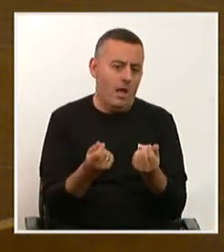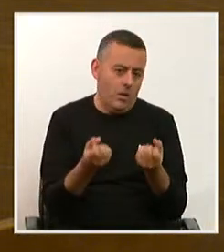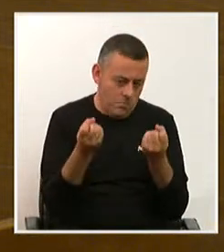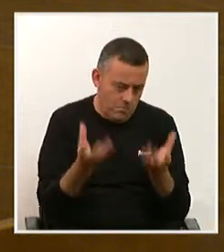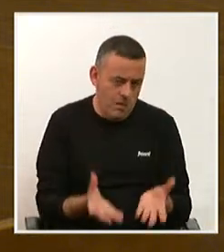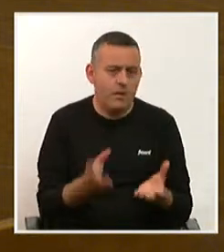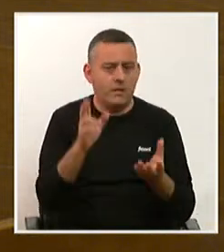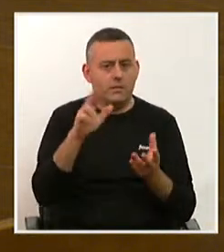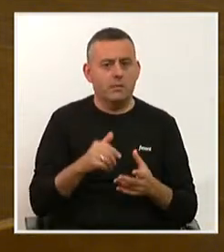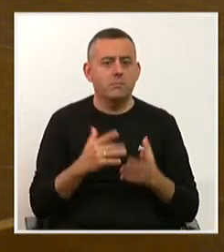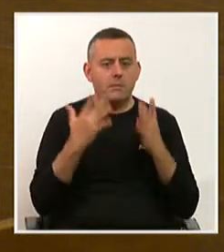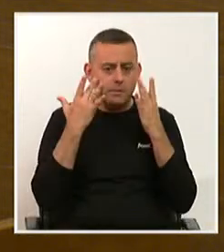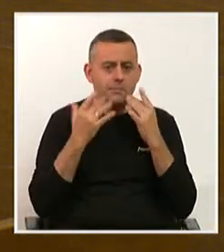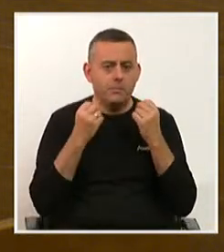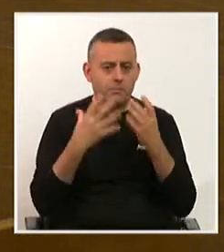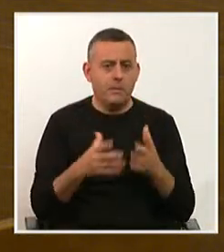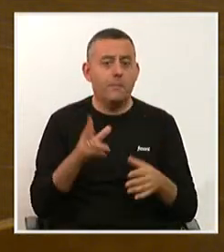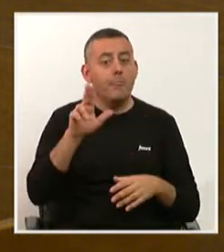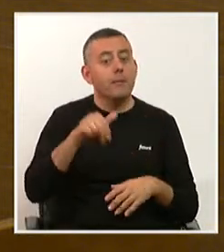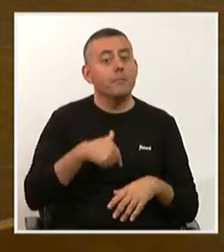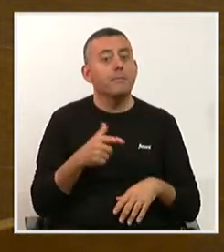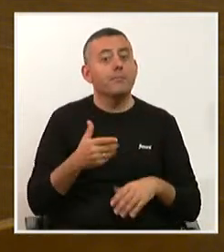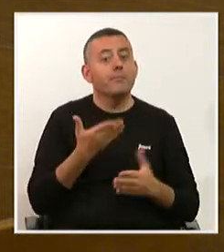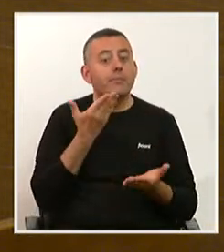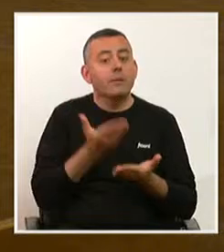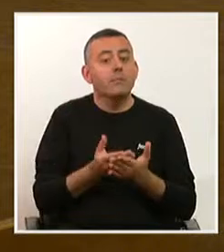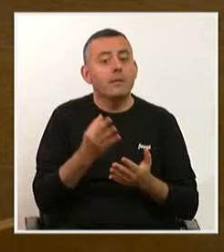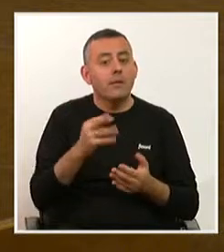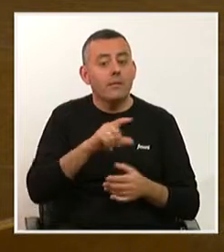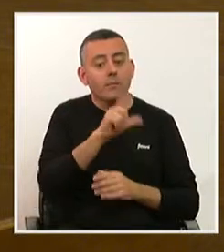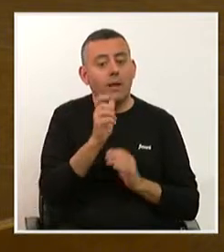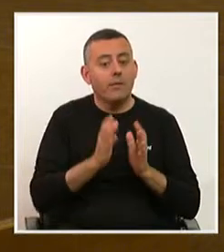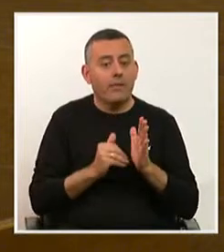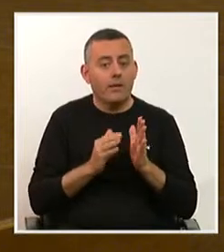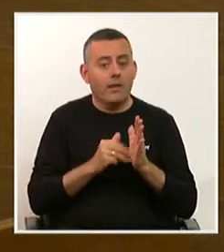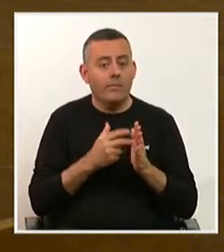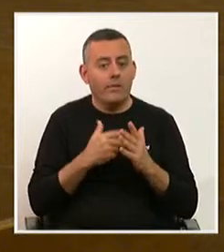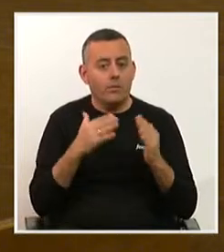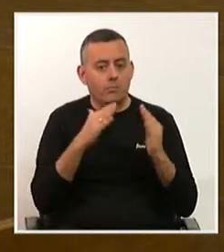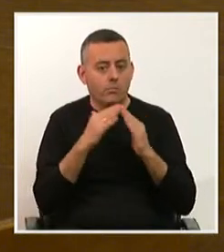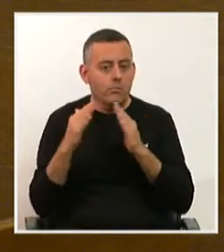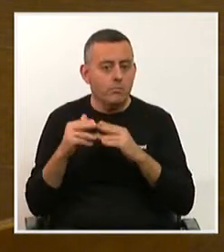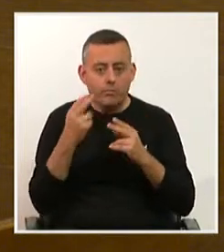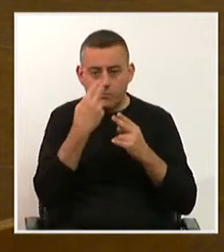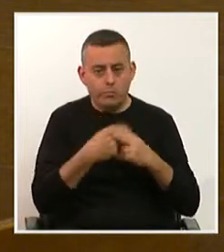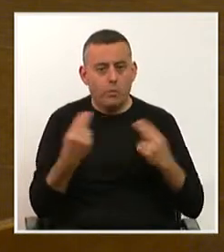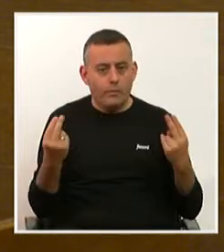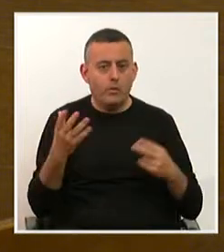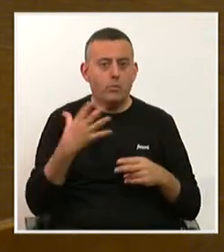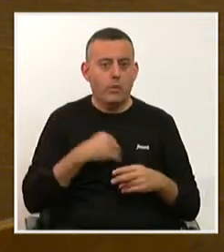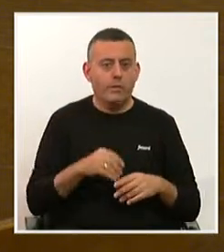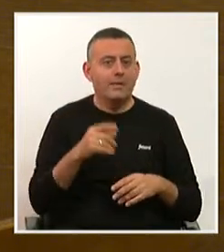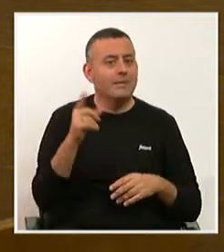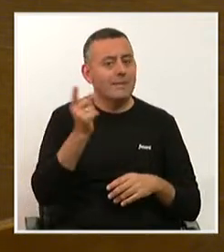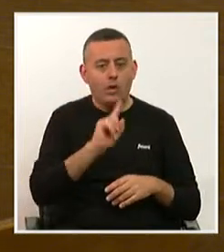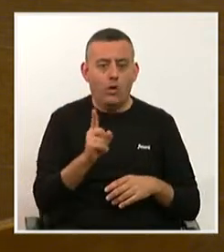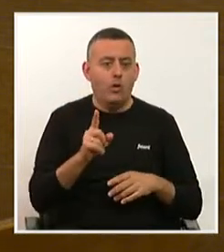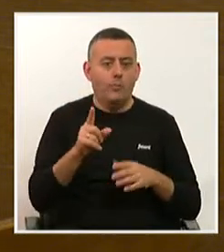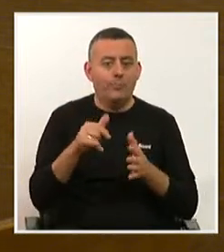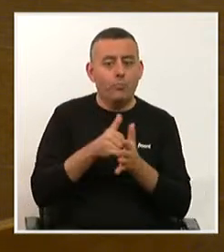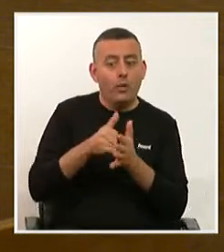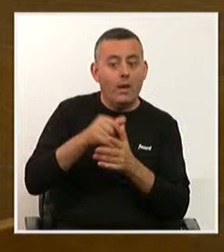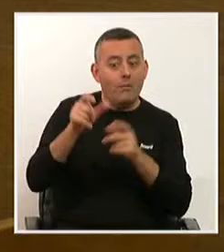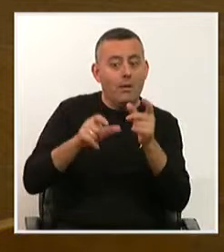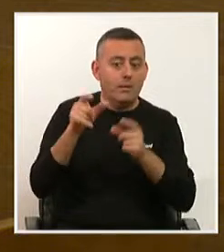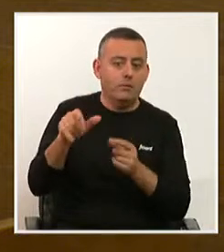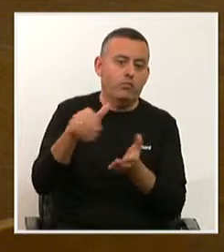ciutadana de polítiques pbl de vivienda y tamb evitar el desam del sect vulnerables de la